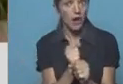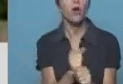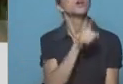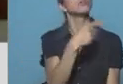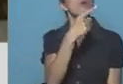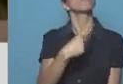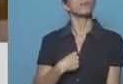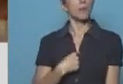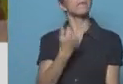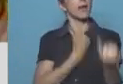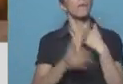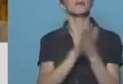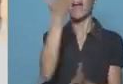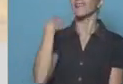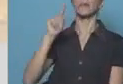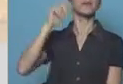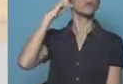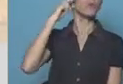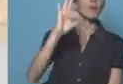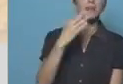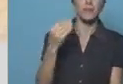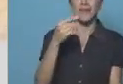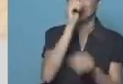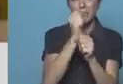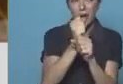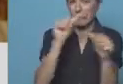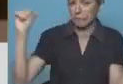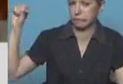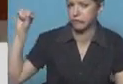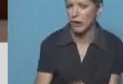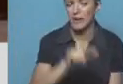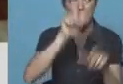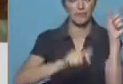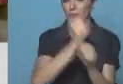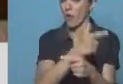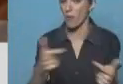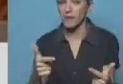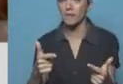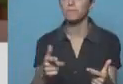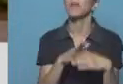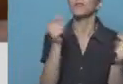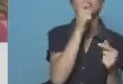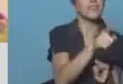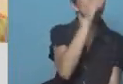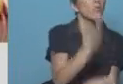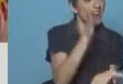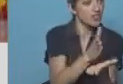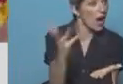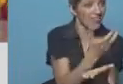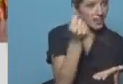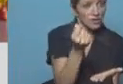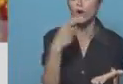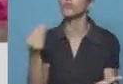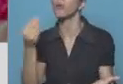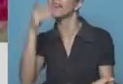llegamos a 2 dígitos de desocupación? ¿Alguien me puede explicar si el trabajo es un derecho adquirido? ¿Por qué Néstor Kirchner asumió las elecciones